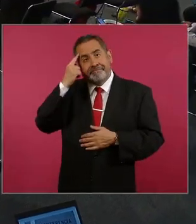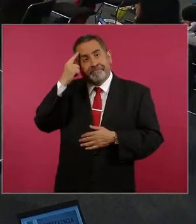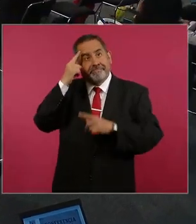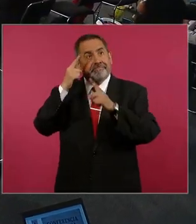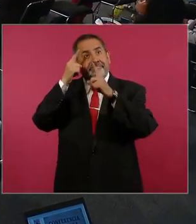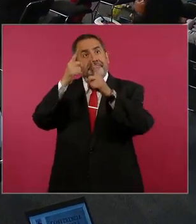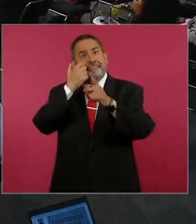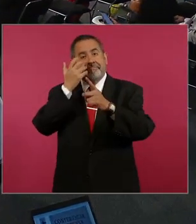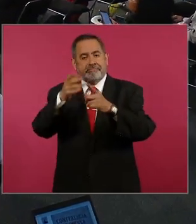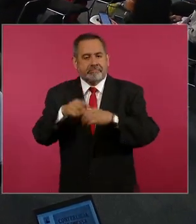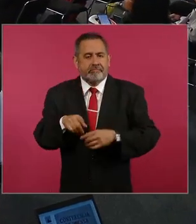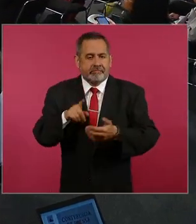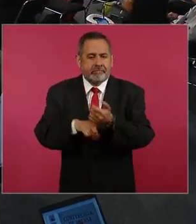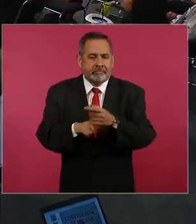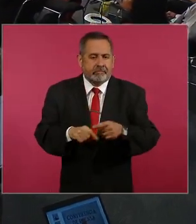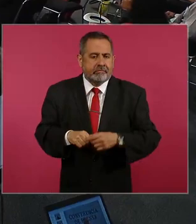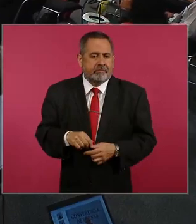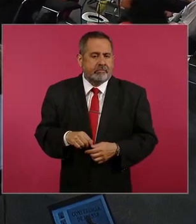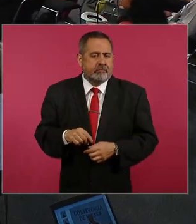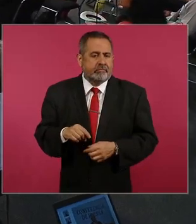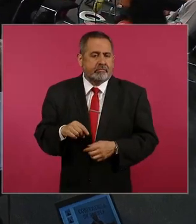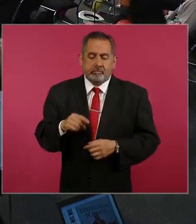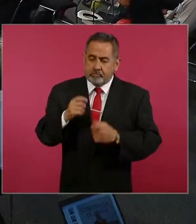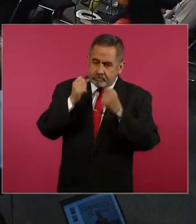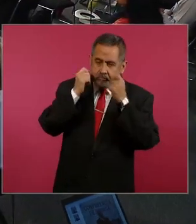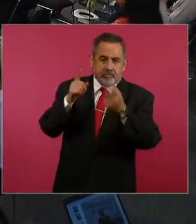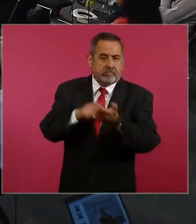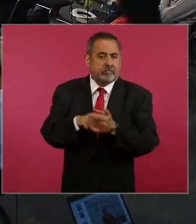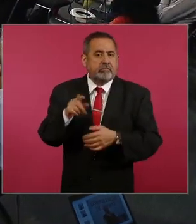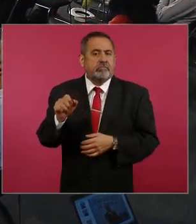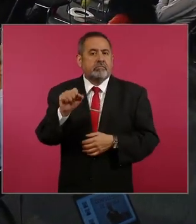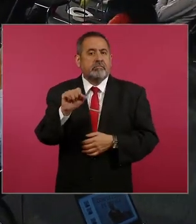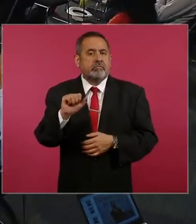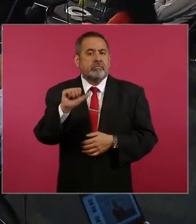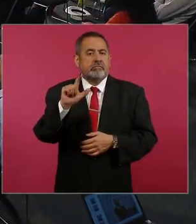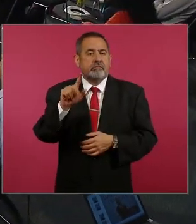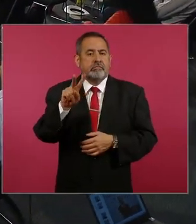del político extranjero que más admiro Salvador Allende